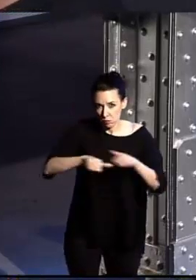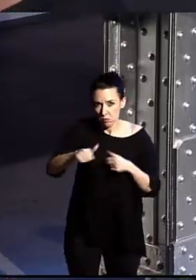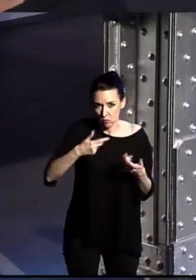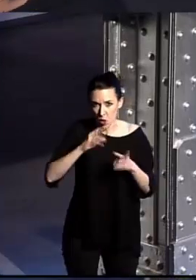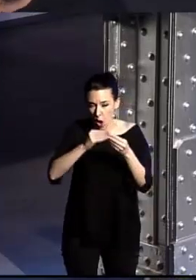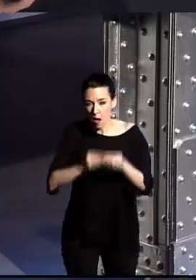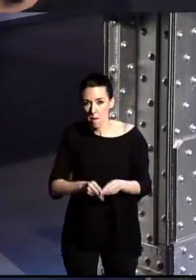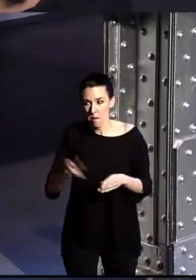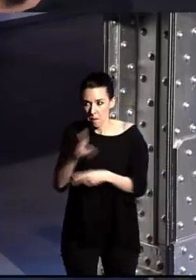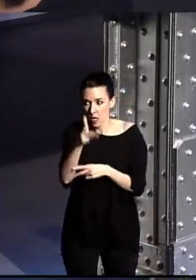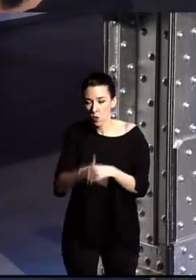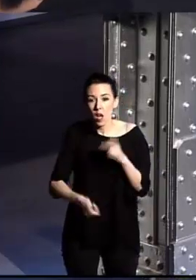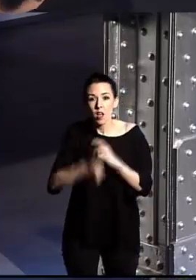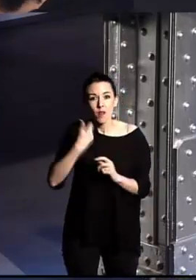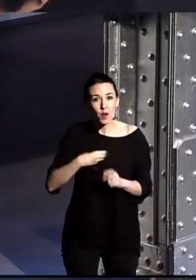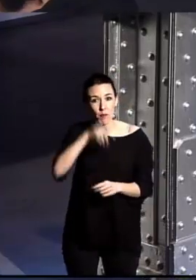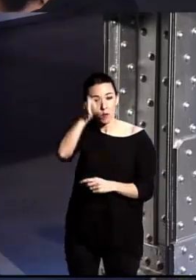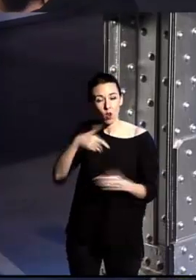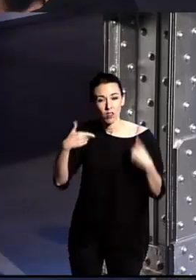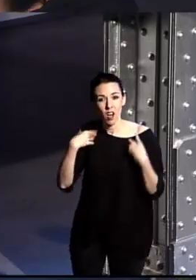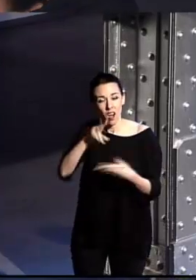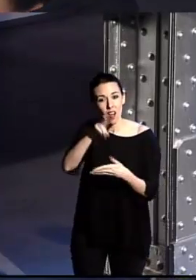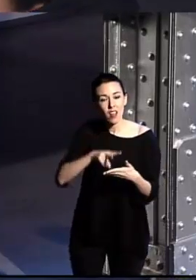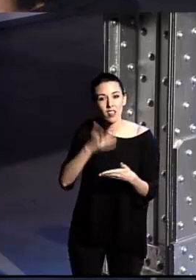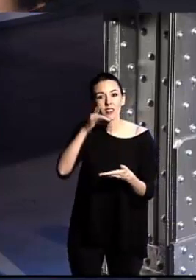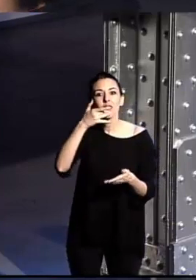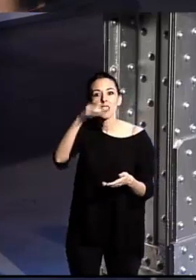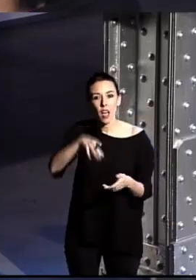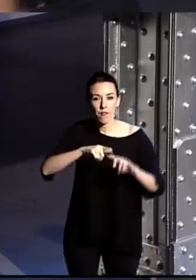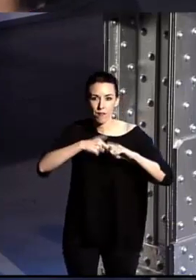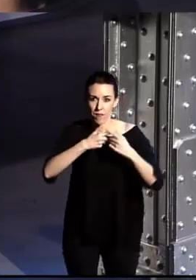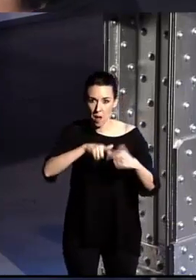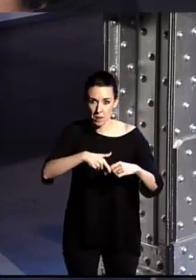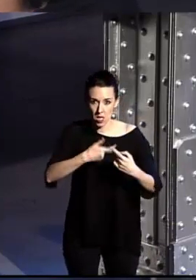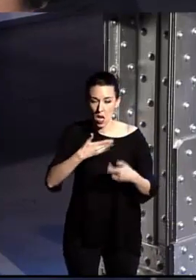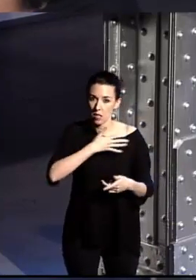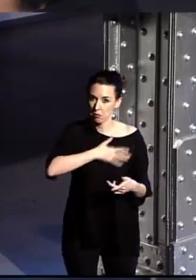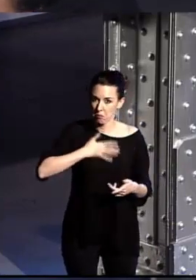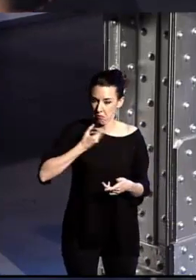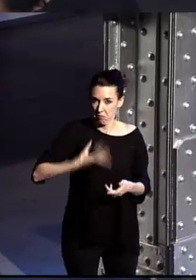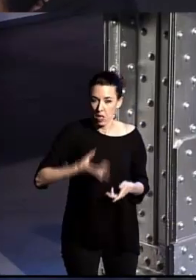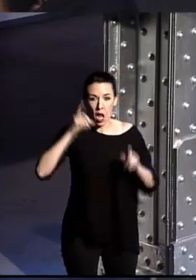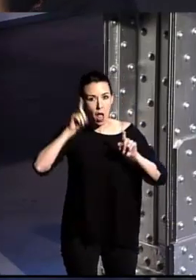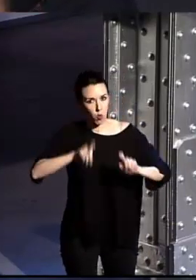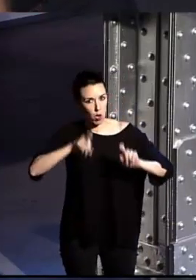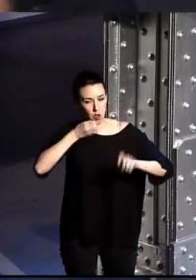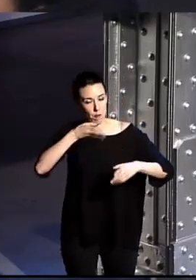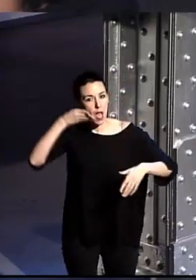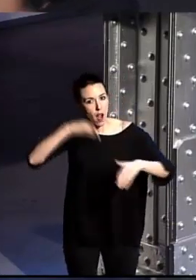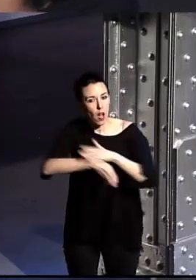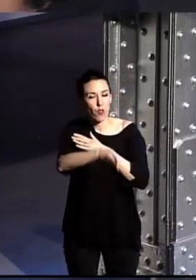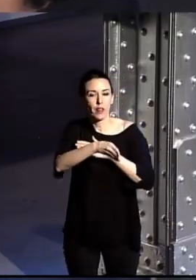hace constantemente. Pero quienes leían a Verne eran familias acomodadas, educadas, con